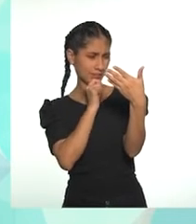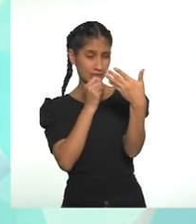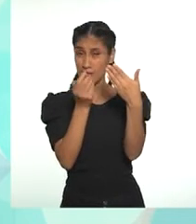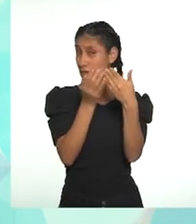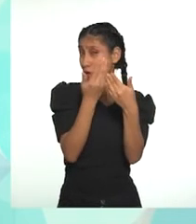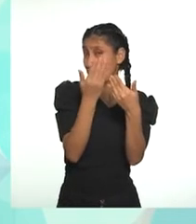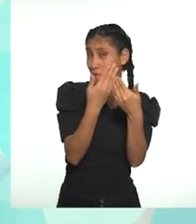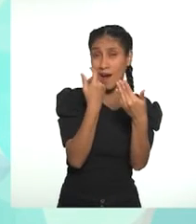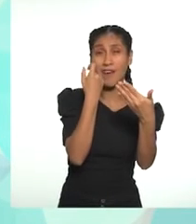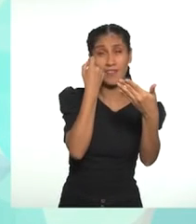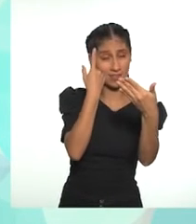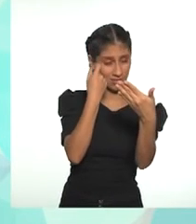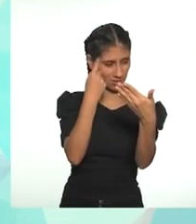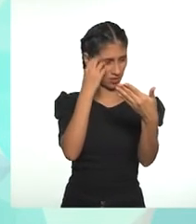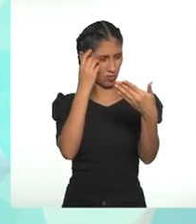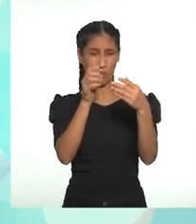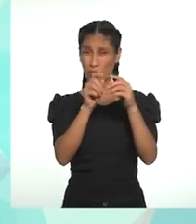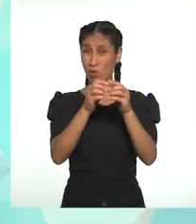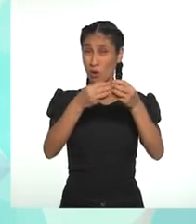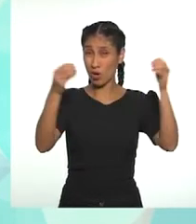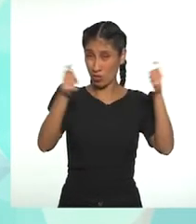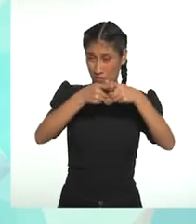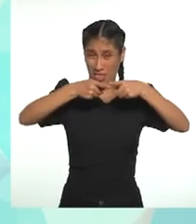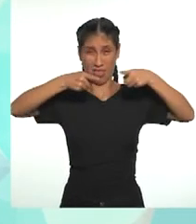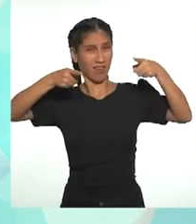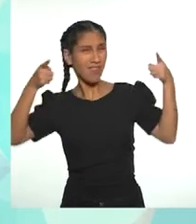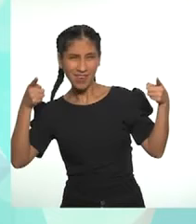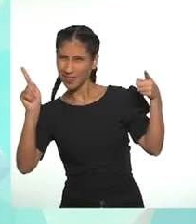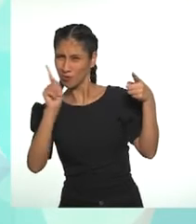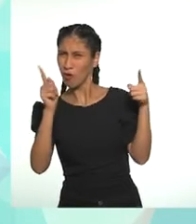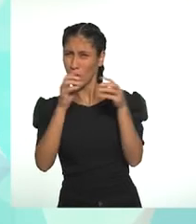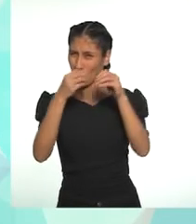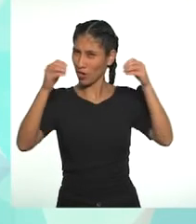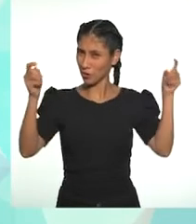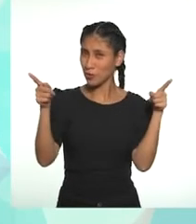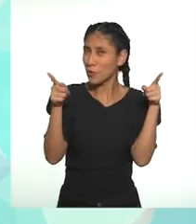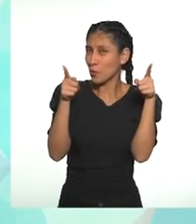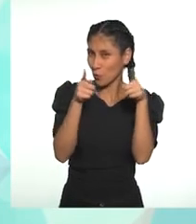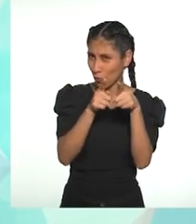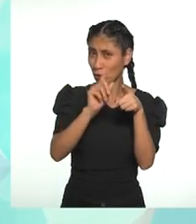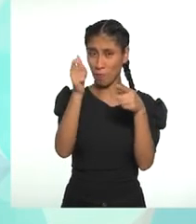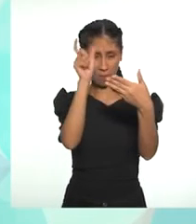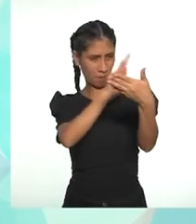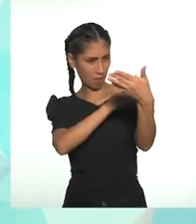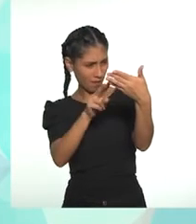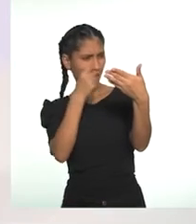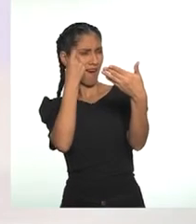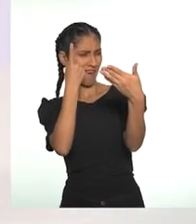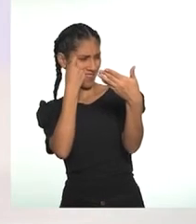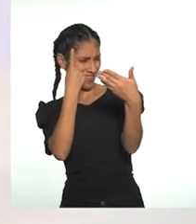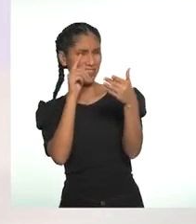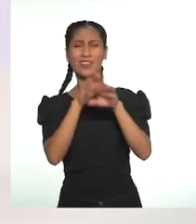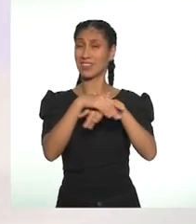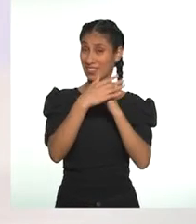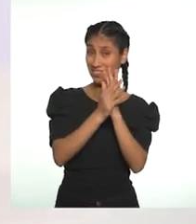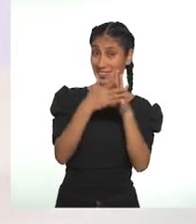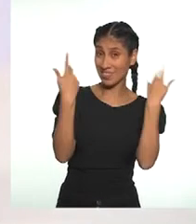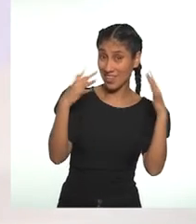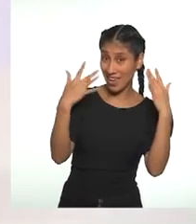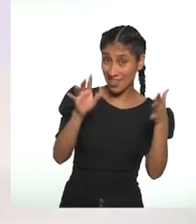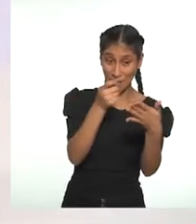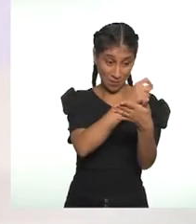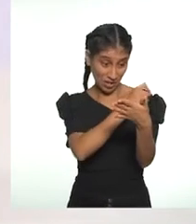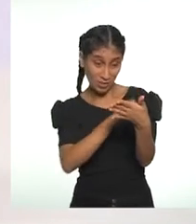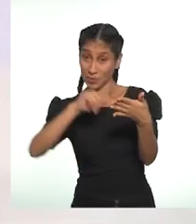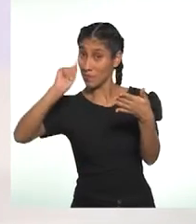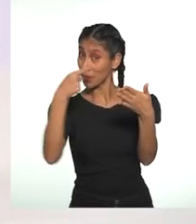se comprenda con facilidad y que no sean excesivamente largas para asegurar la fácil comprensión de las mismas. Entonces, ya